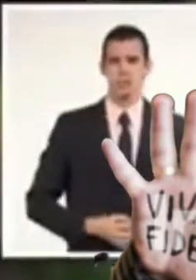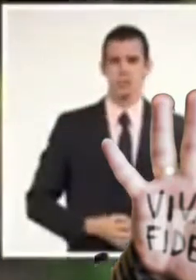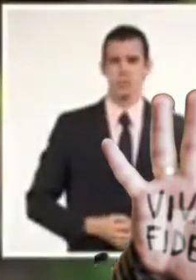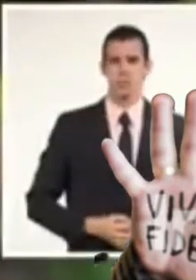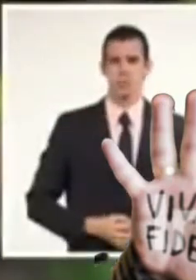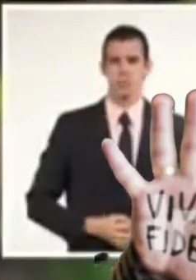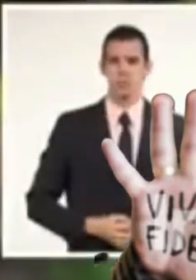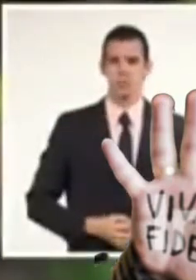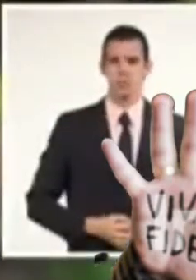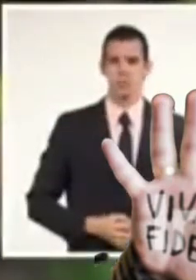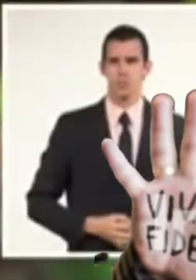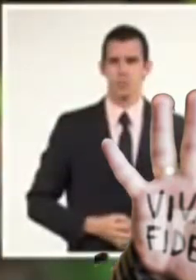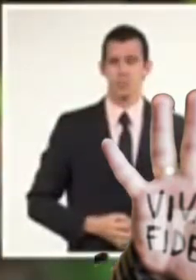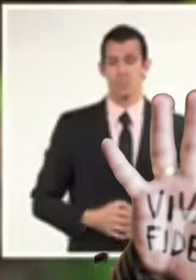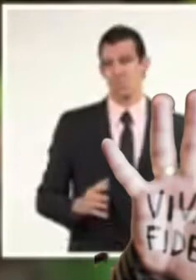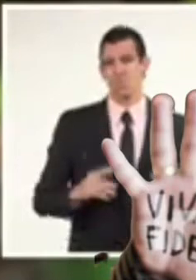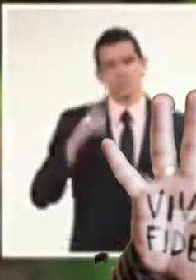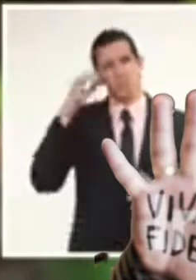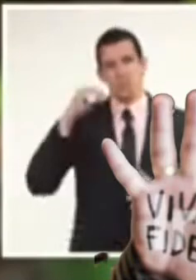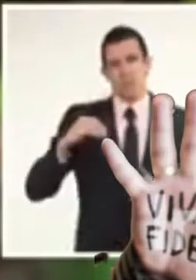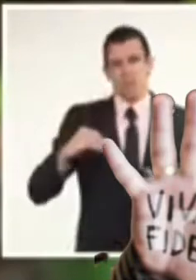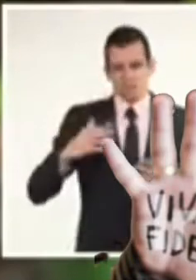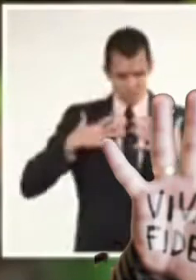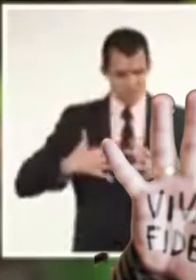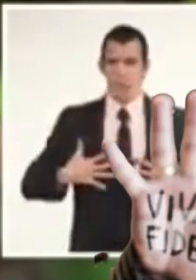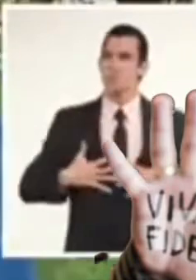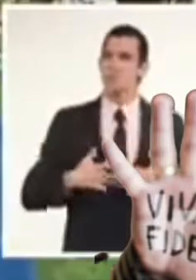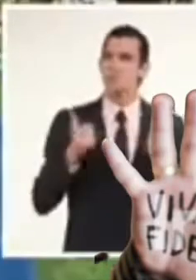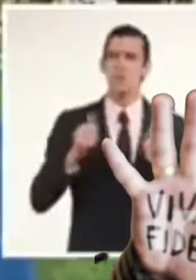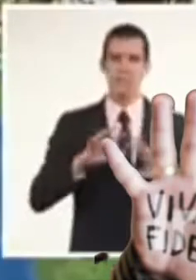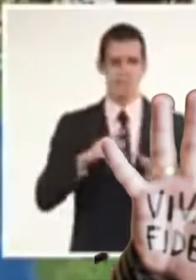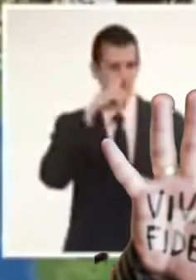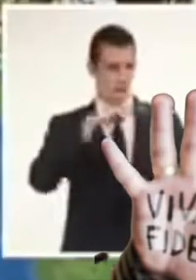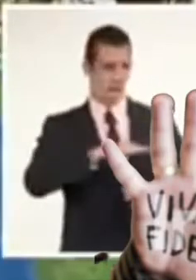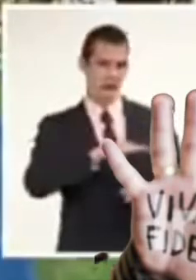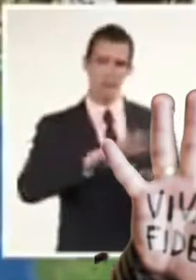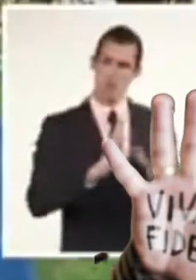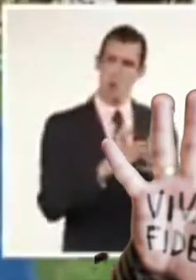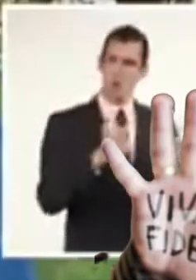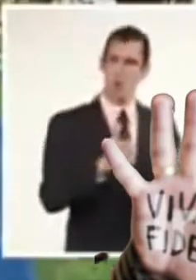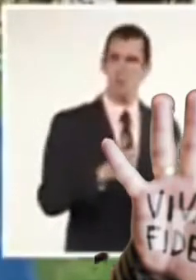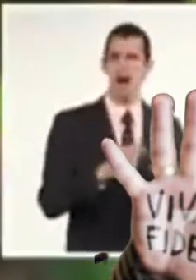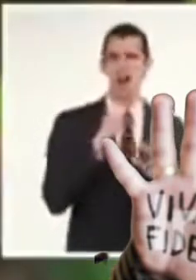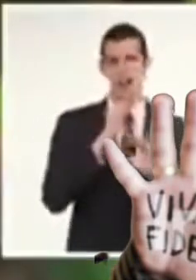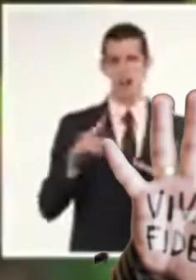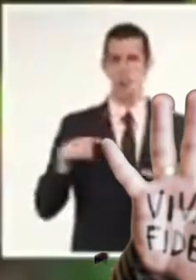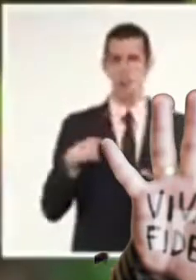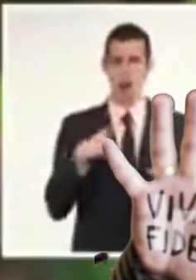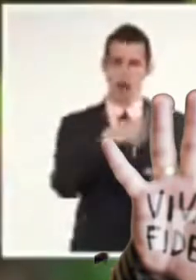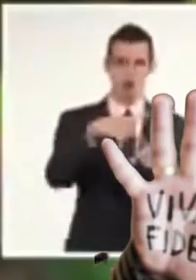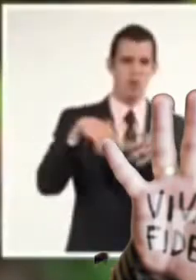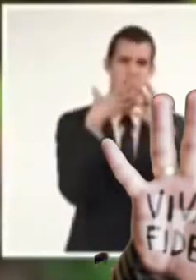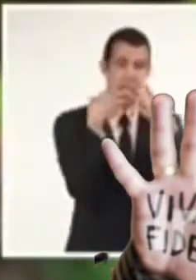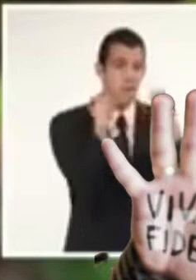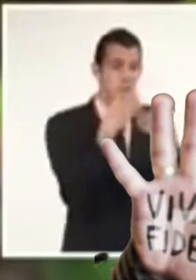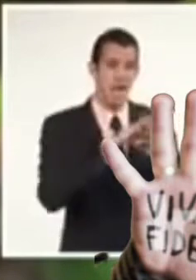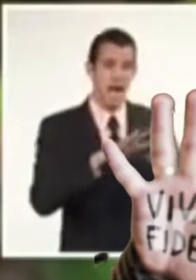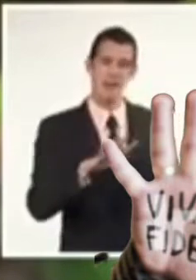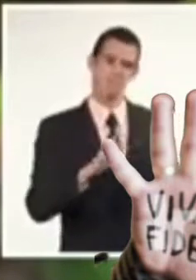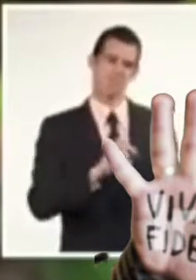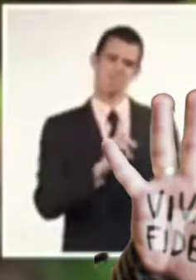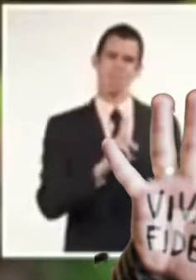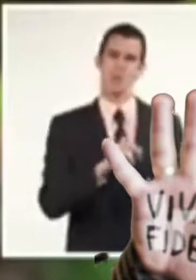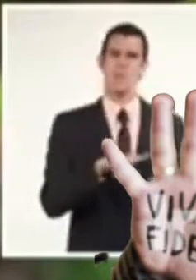Yo sé que estamos vivos, que es lo más importante, que mis hijas tienen salud. Y no es por lo material que perdiste, pero sí por los años de